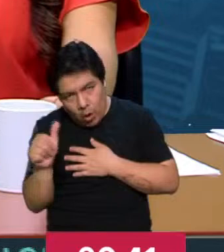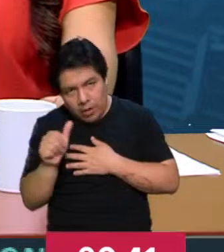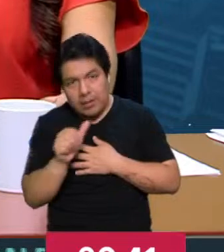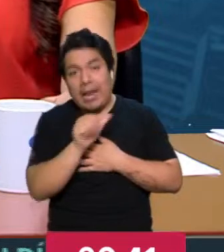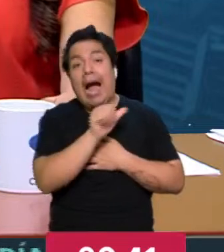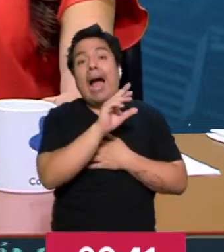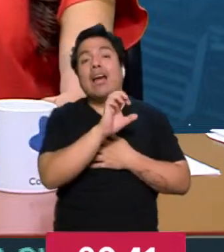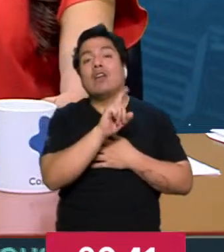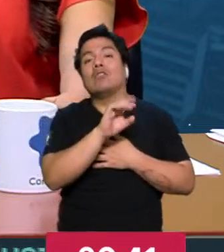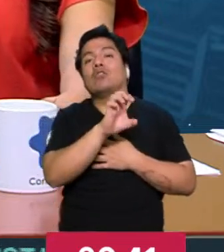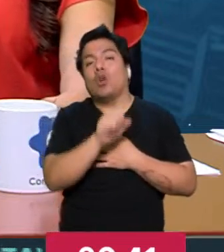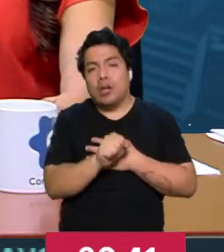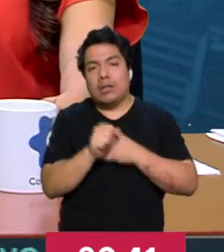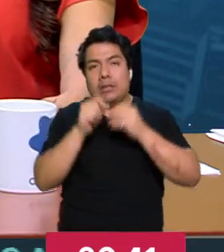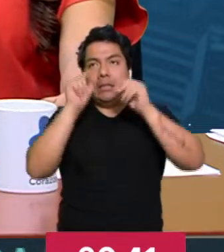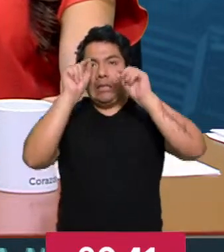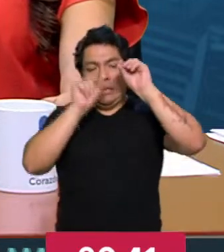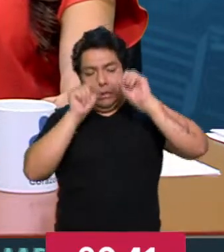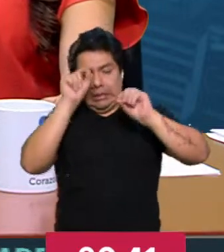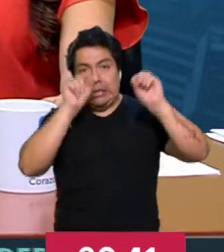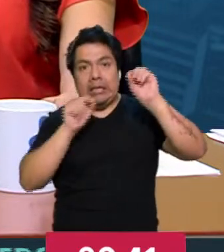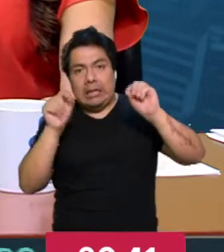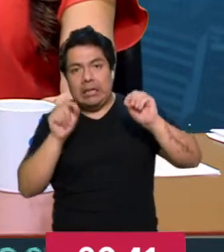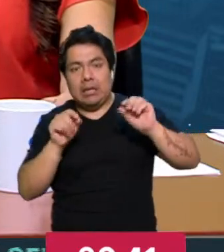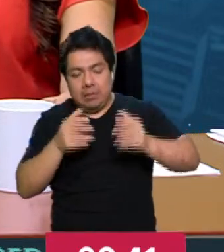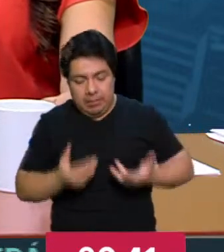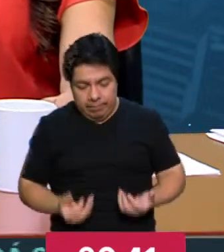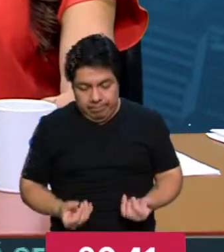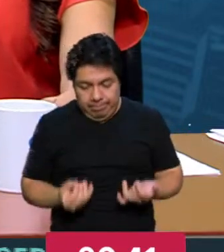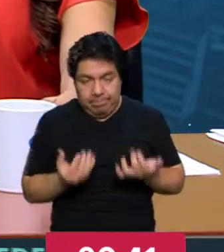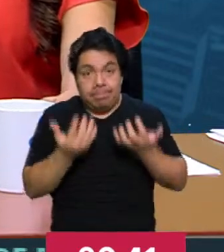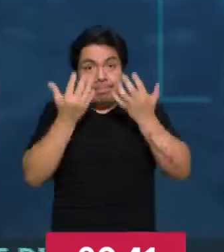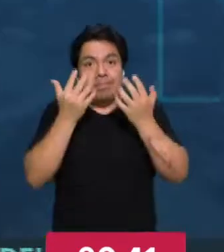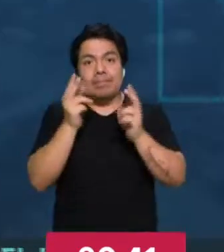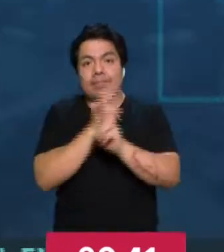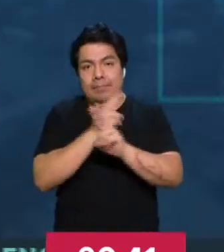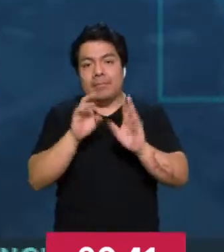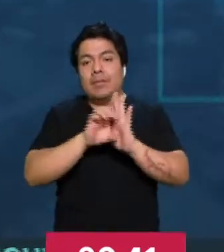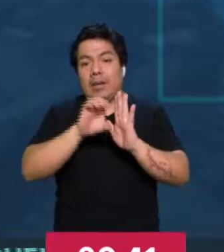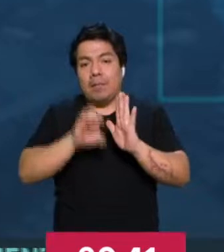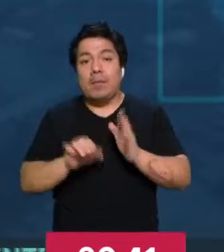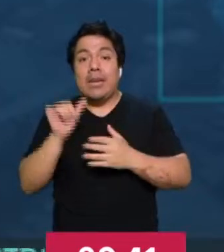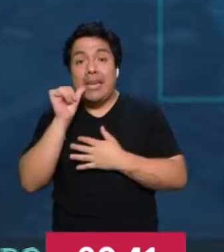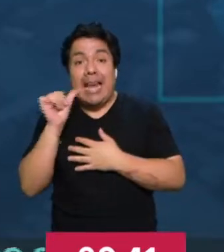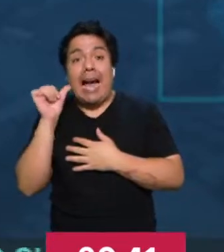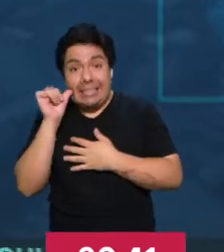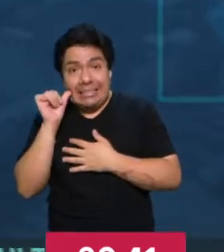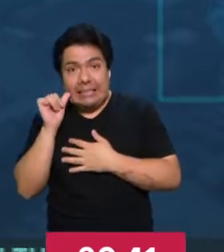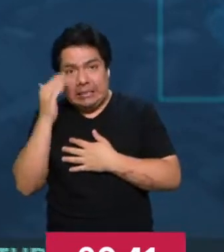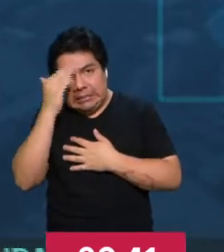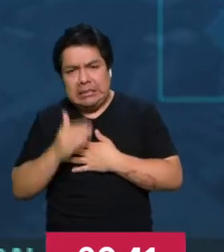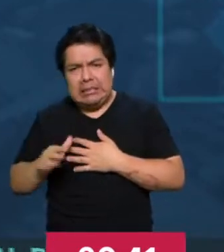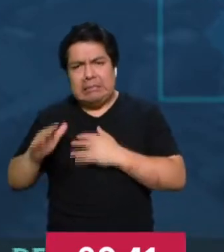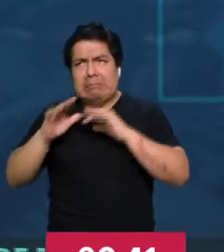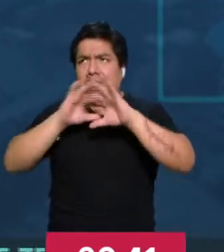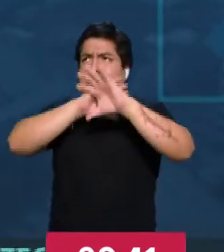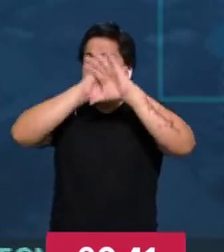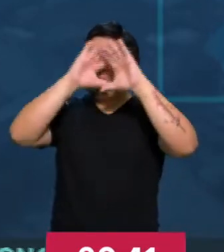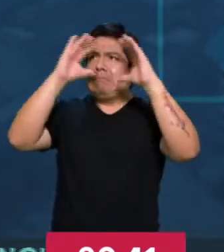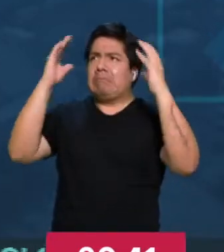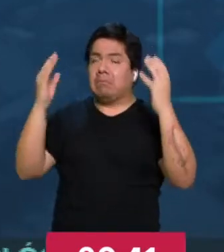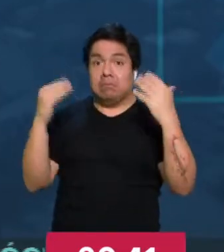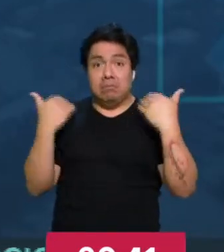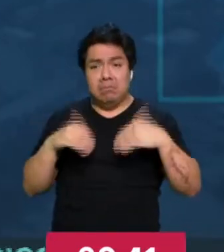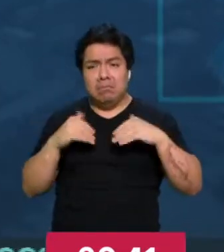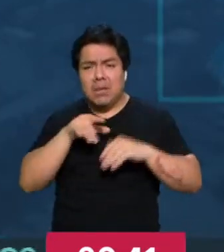aerosoles, que estas son partículas que se pueden suspender desde el suelo por efectos de viento, como por ejemplo el día de ayer, que se veía una capa muy densa